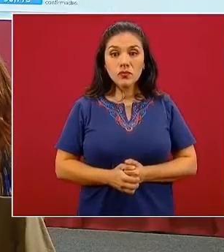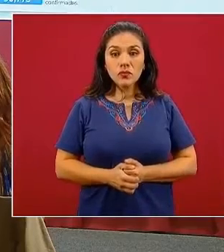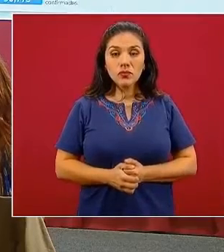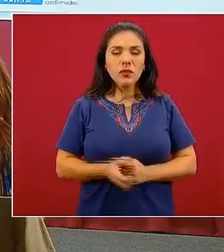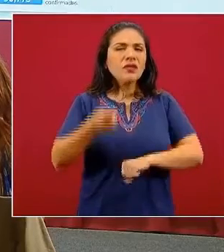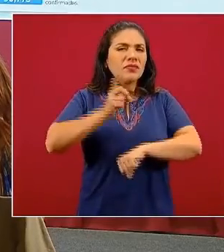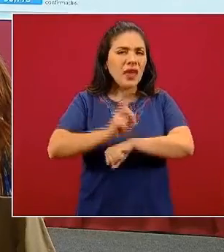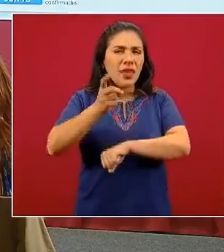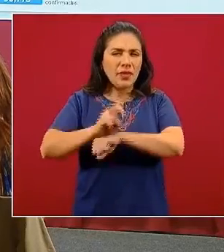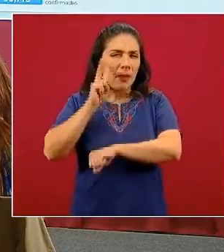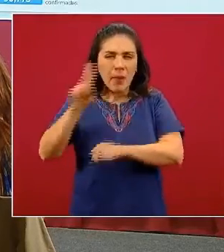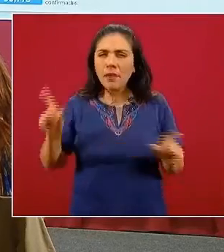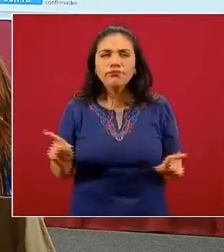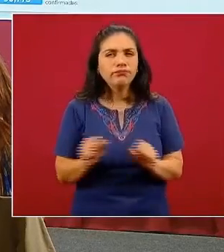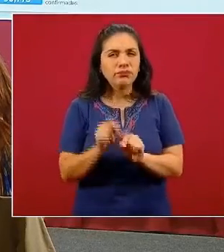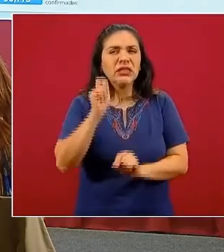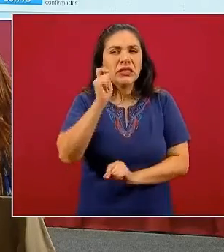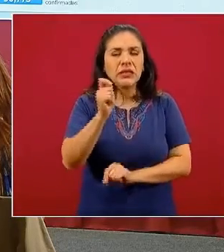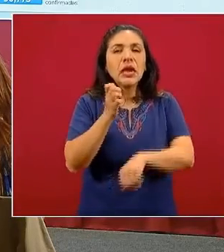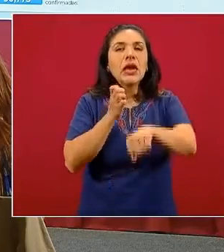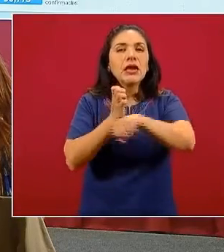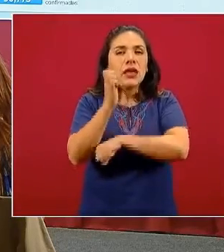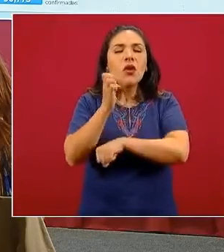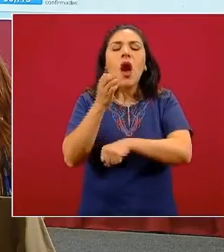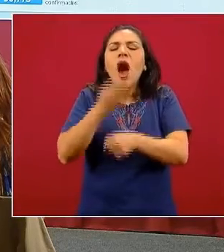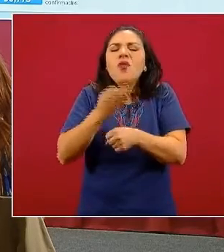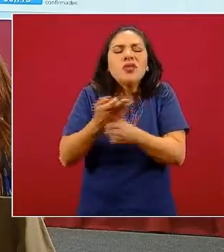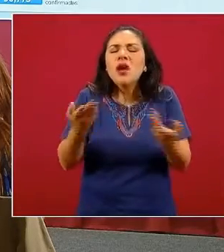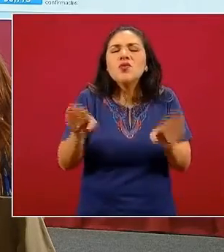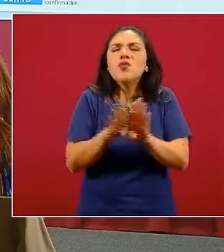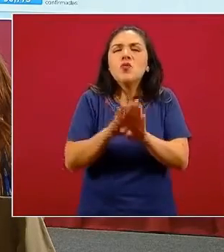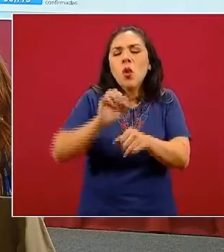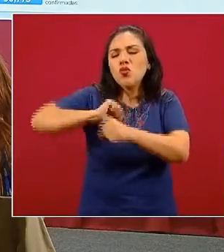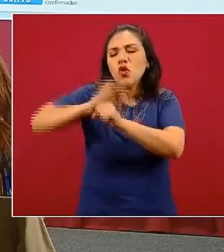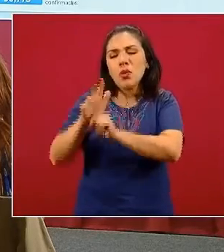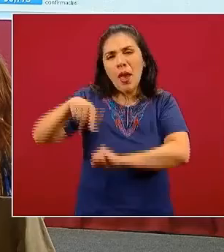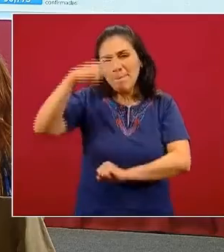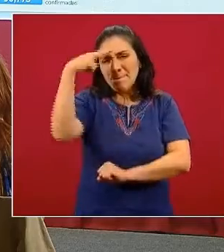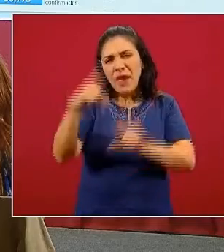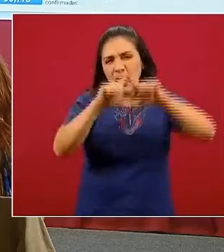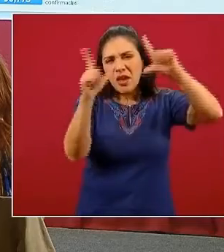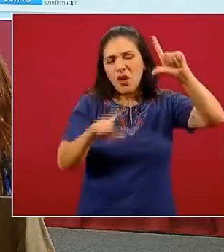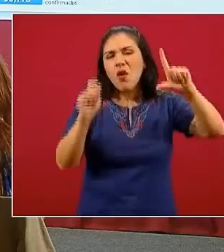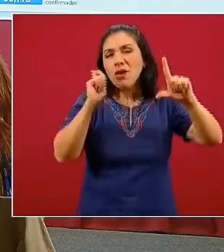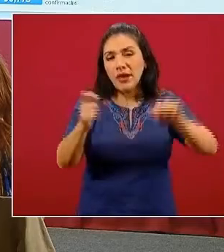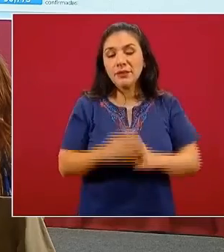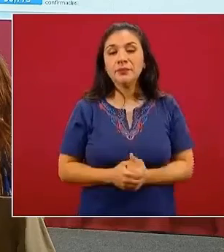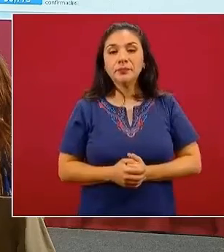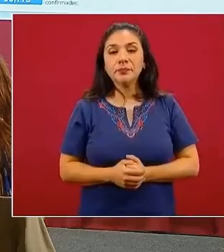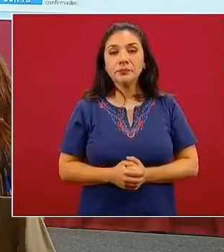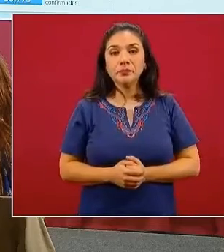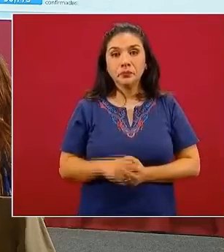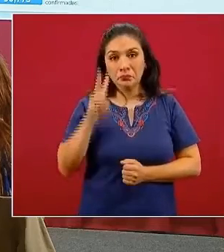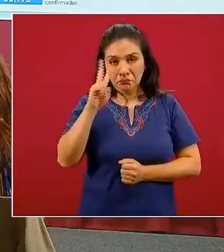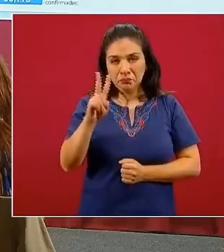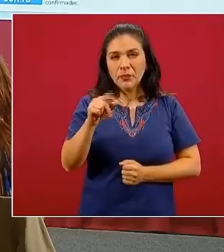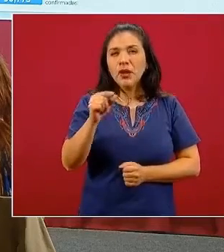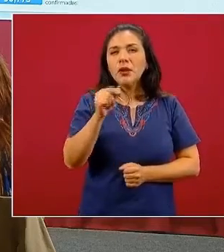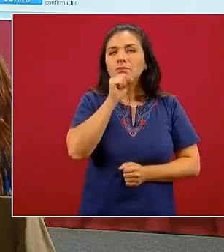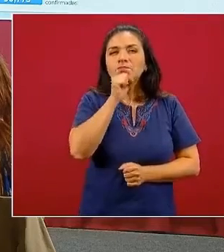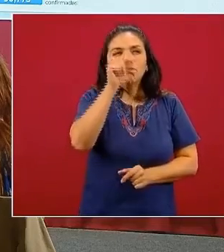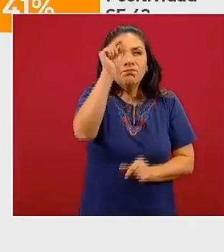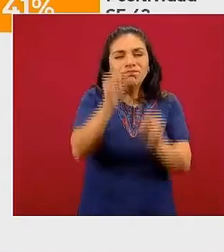Información diaria, síntesis del estado de la epidemia de COVID-19 en México. Curva epidémica, gráfico que